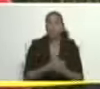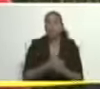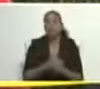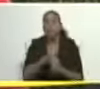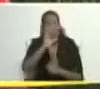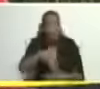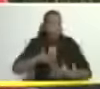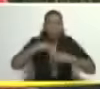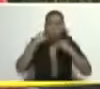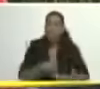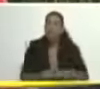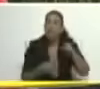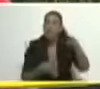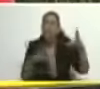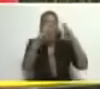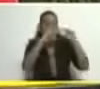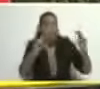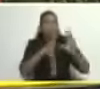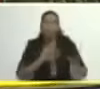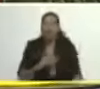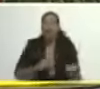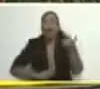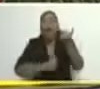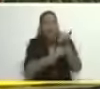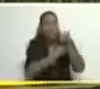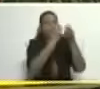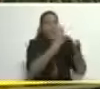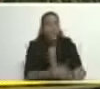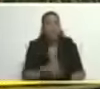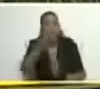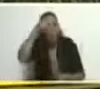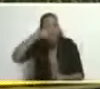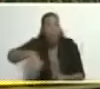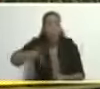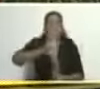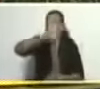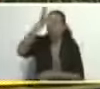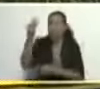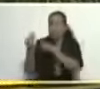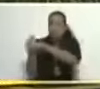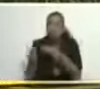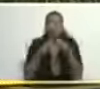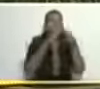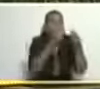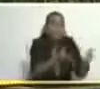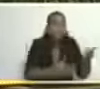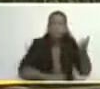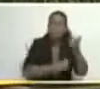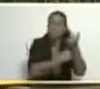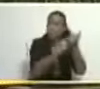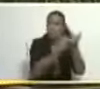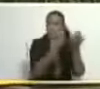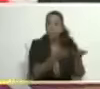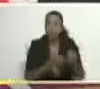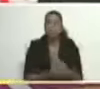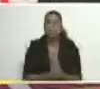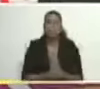Pueden estar seguros de que nosotros los apoyamos y que nuestro país seguirá en solidaridad con todos ustedes.